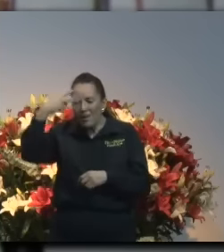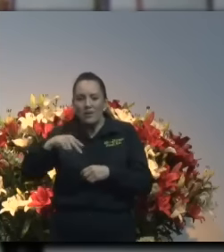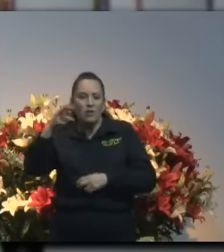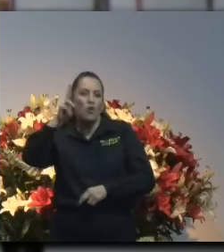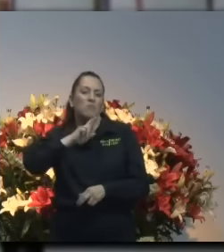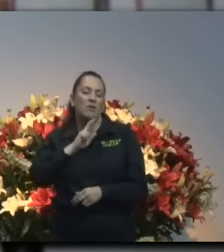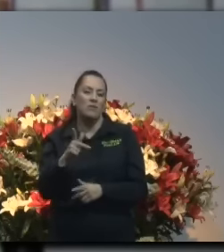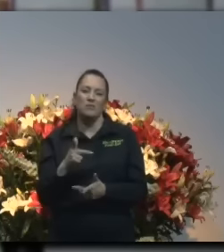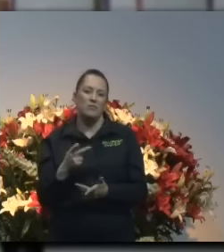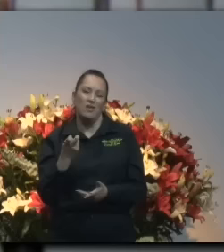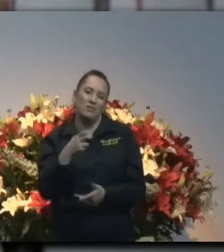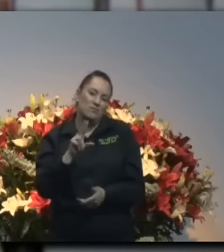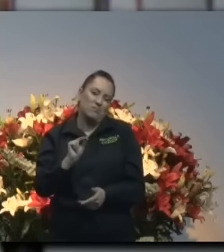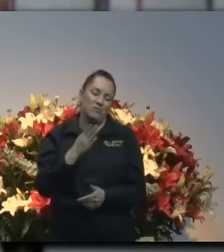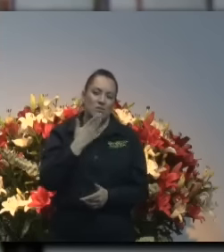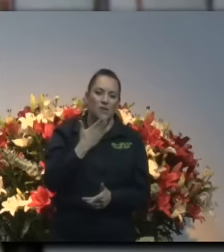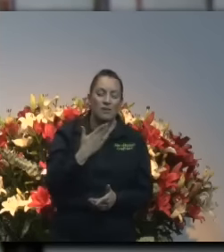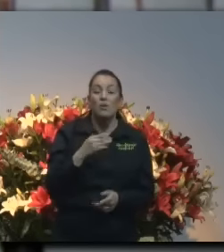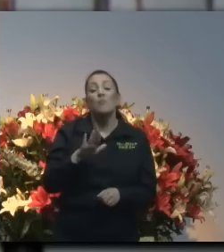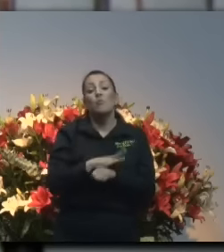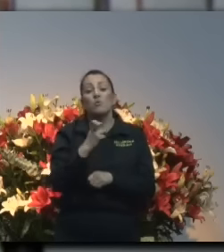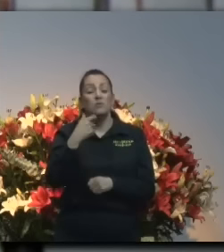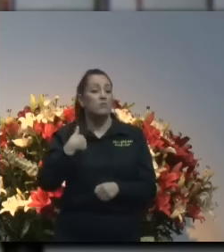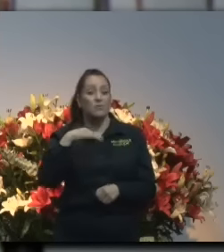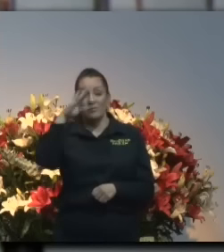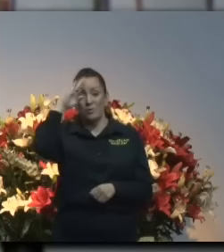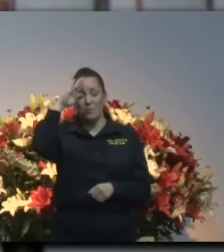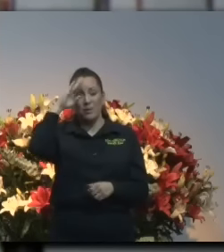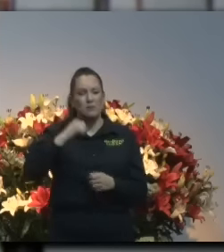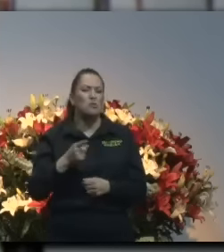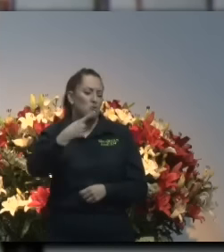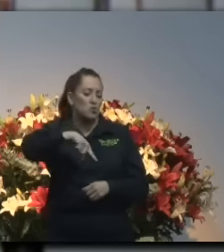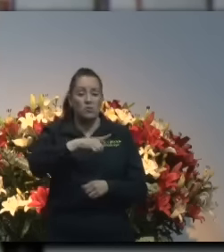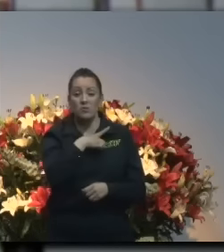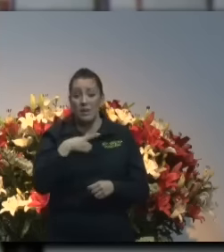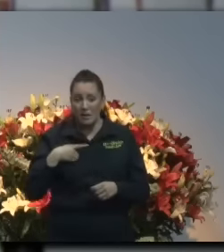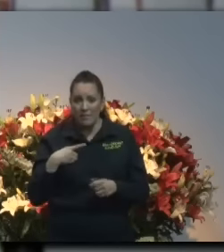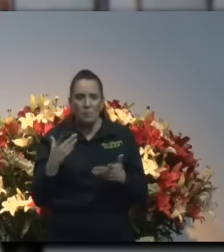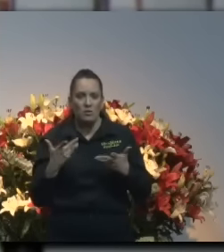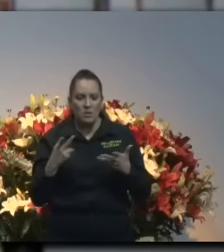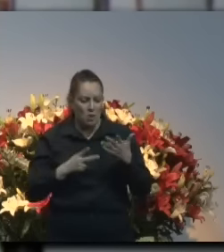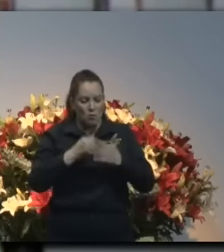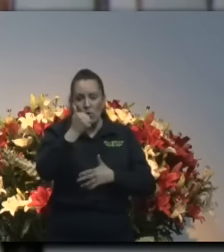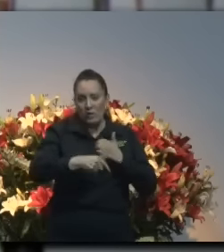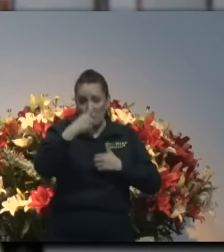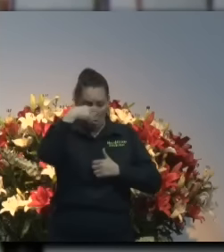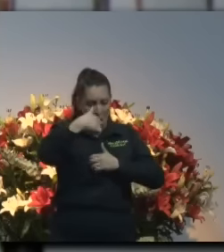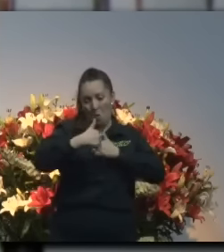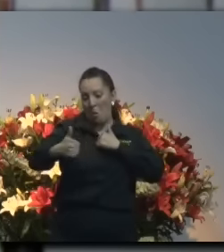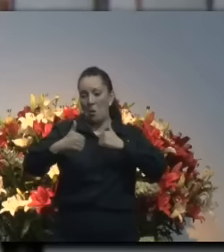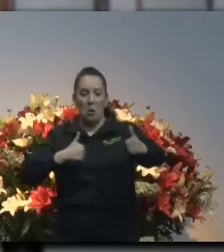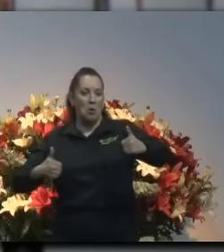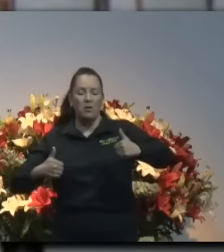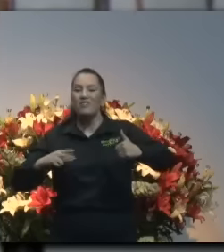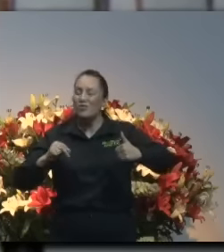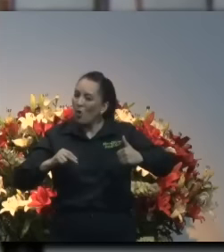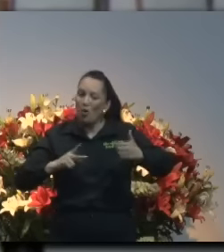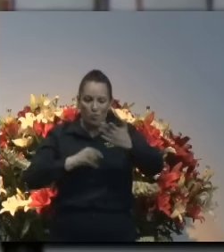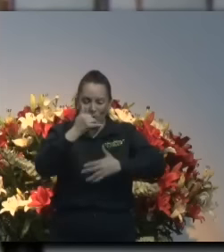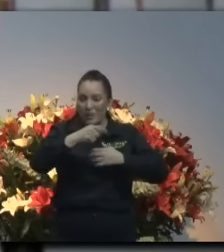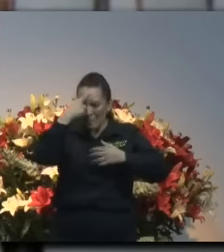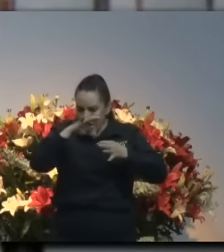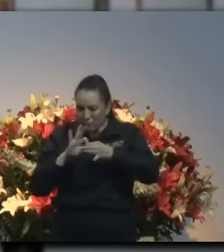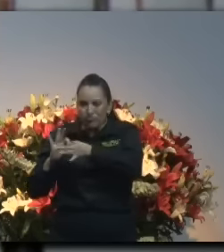No pienso que tenemos que hacer proyectos que dividan, sino proyectos que unan. Ningún